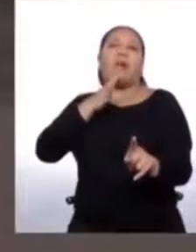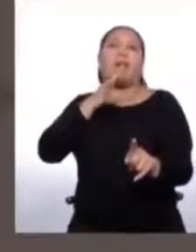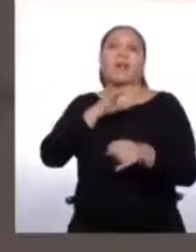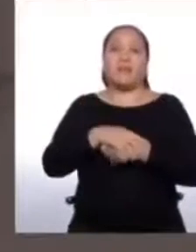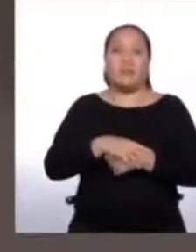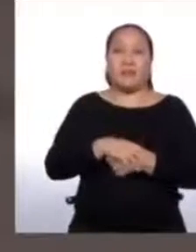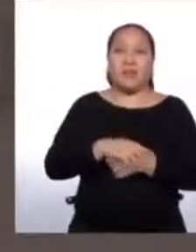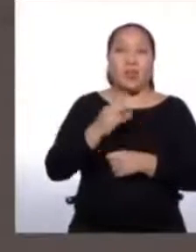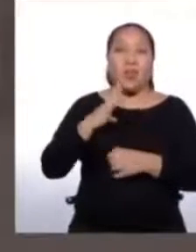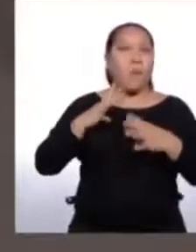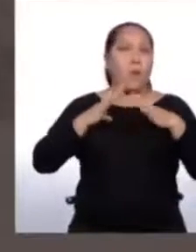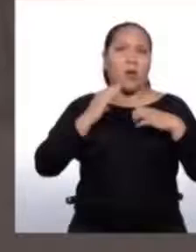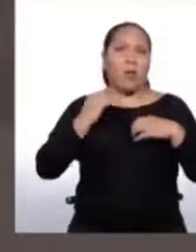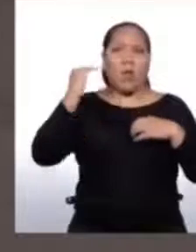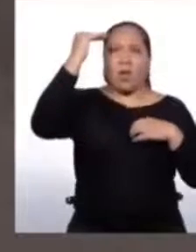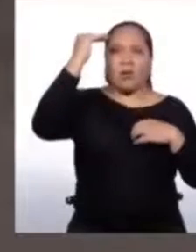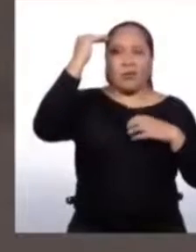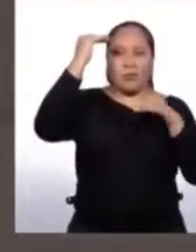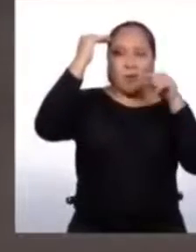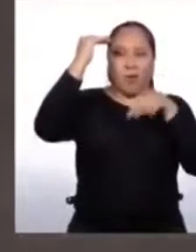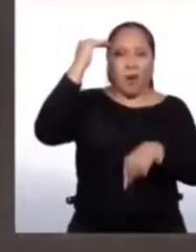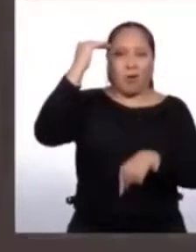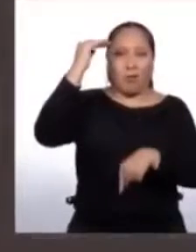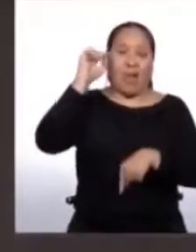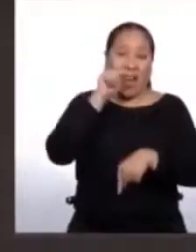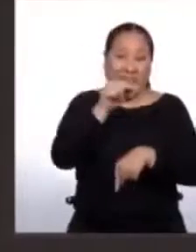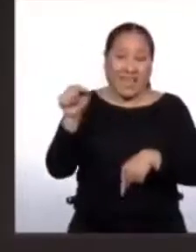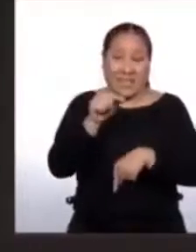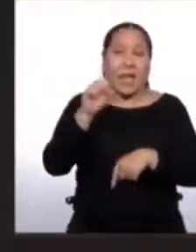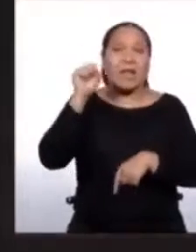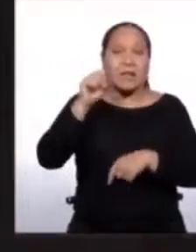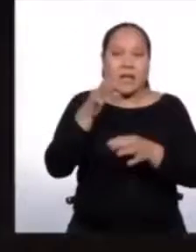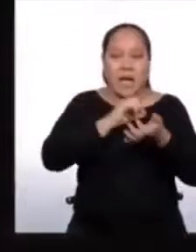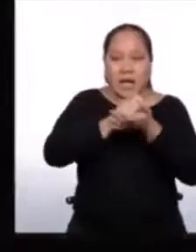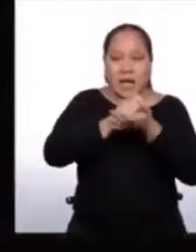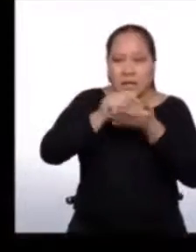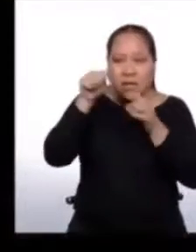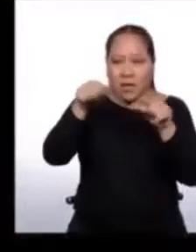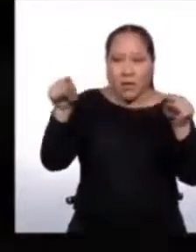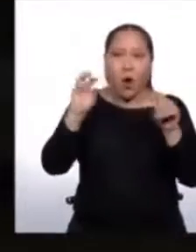media o de una clase que está más abajo de la clase media, por ejemplo en los gallinazos sin plumas.